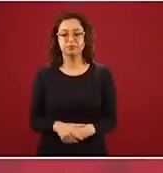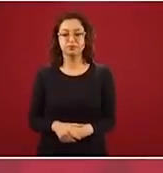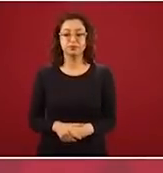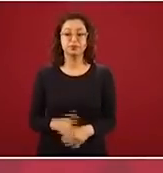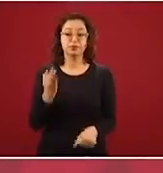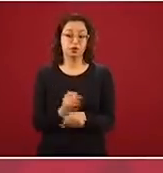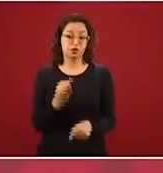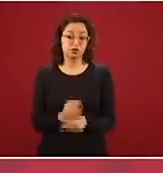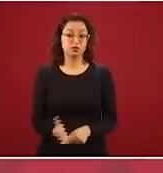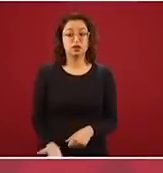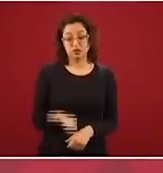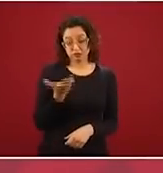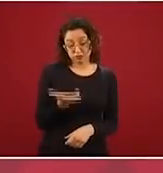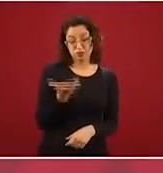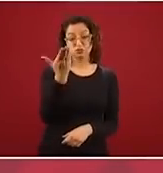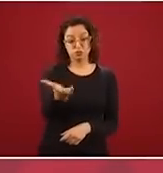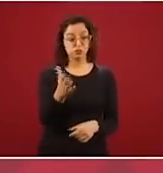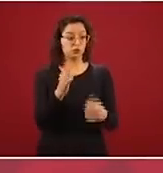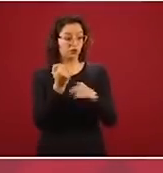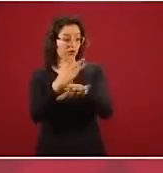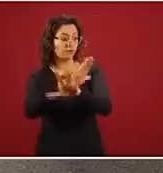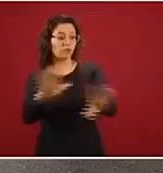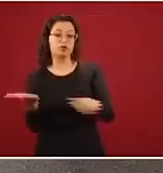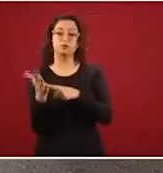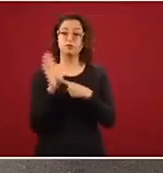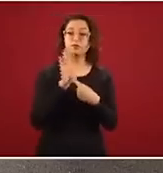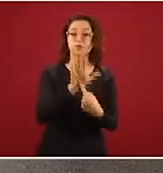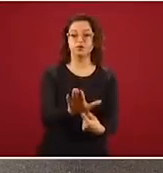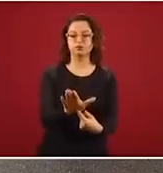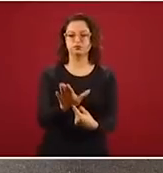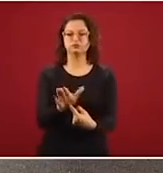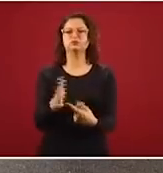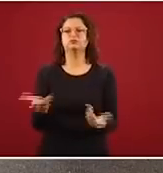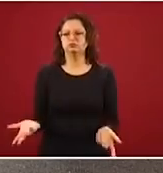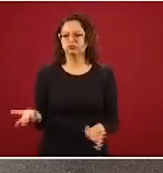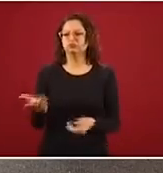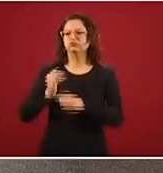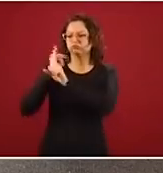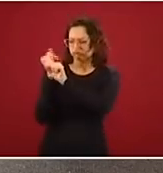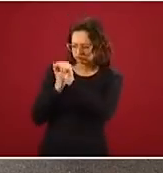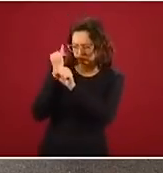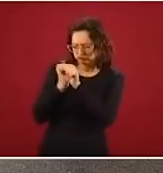estás aquí dando a conocer, lo vamos a revisar.